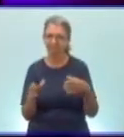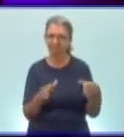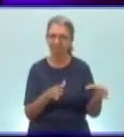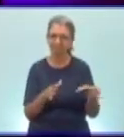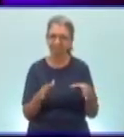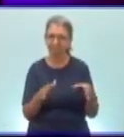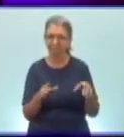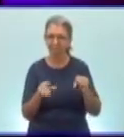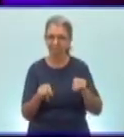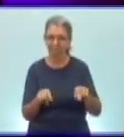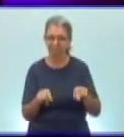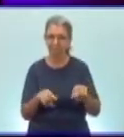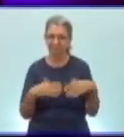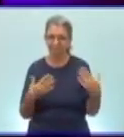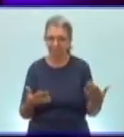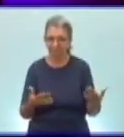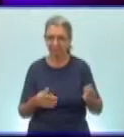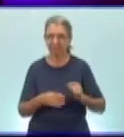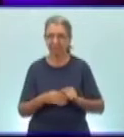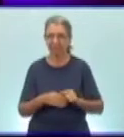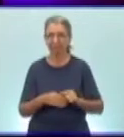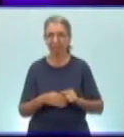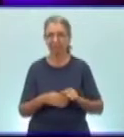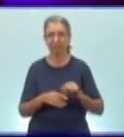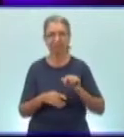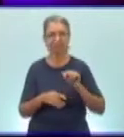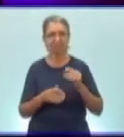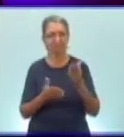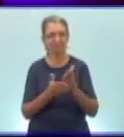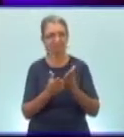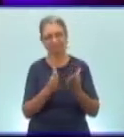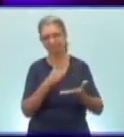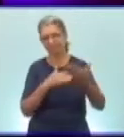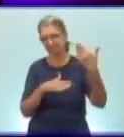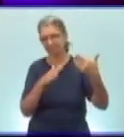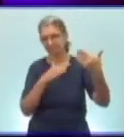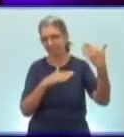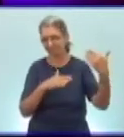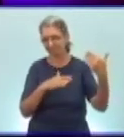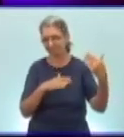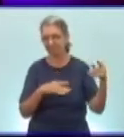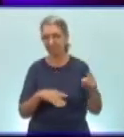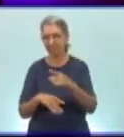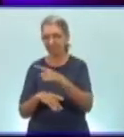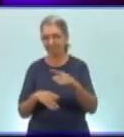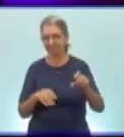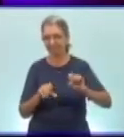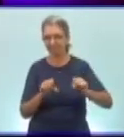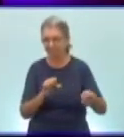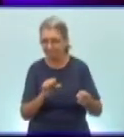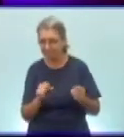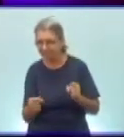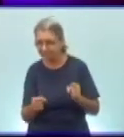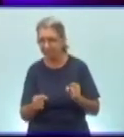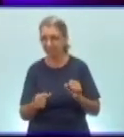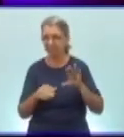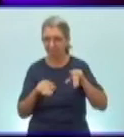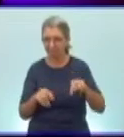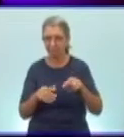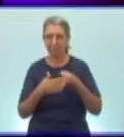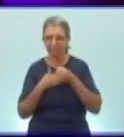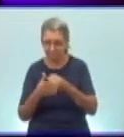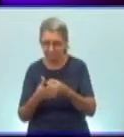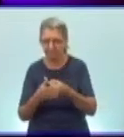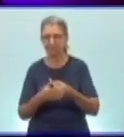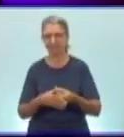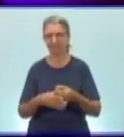movimiento? Precisamente como estuvimos analizando en clases anteriores, como por ejemplo en las oscilaciones forzadas, era el resultado de una fuerza. Por